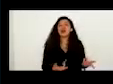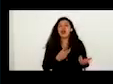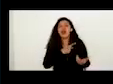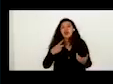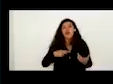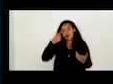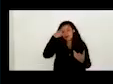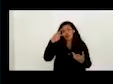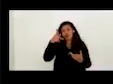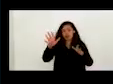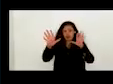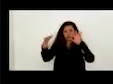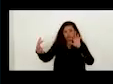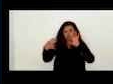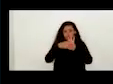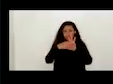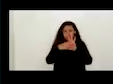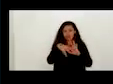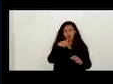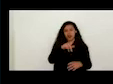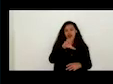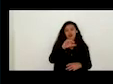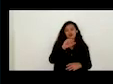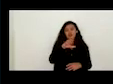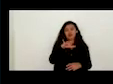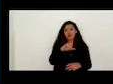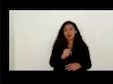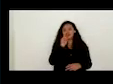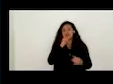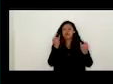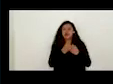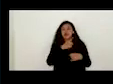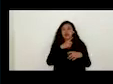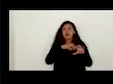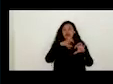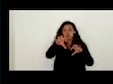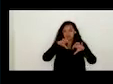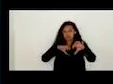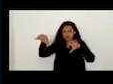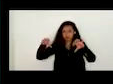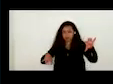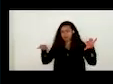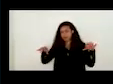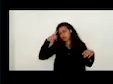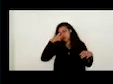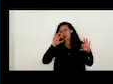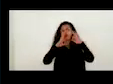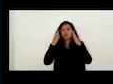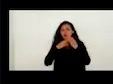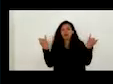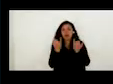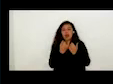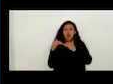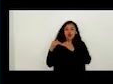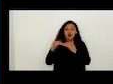acuerdo a estas calorías y se deben de distribuir de una forma muy equitativa a lo largo del